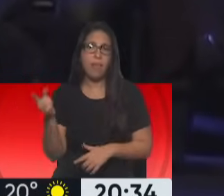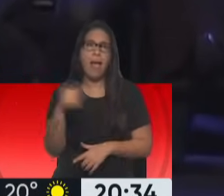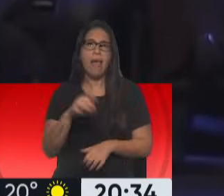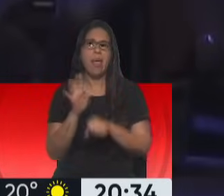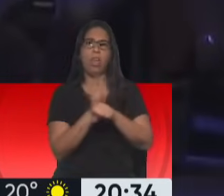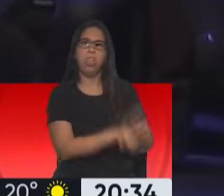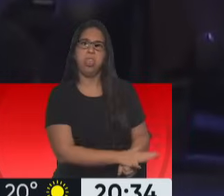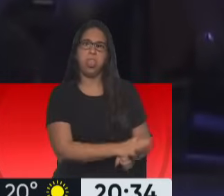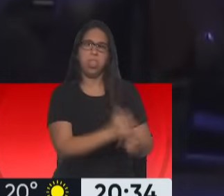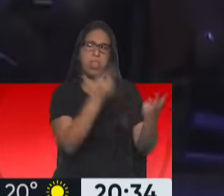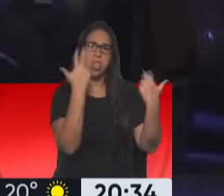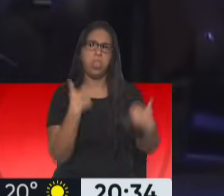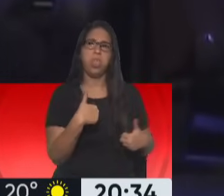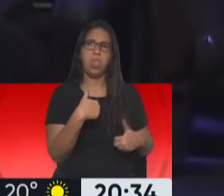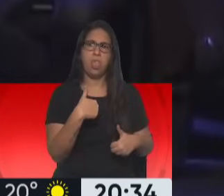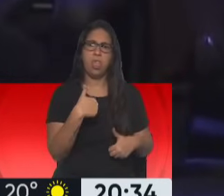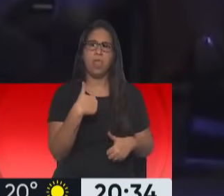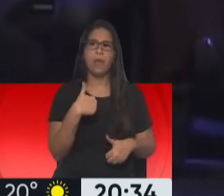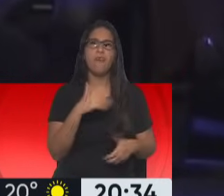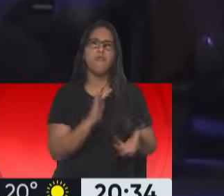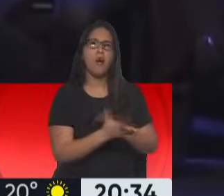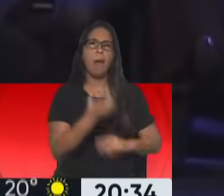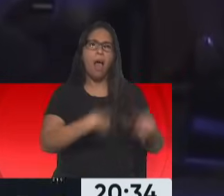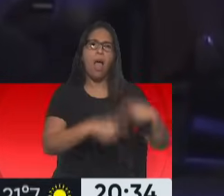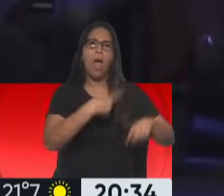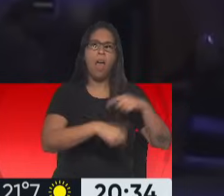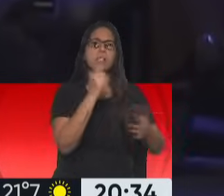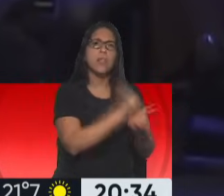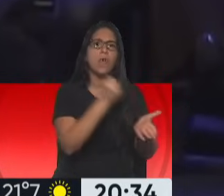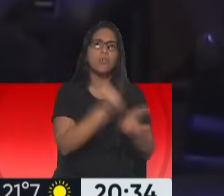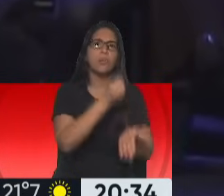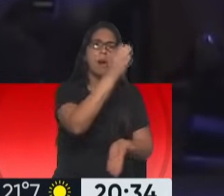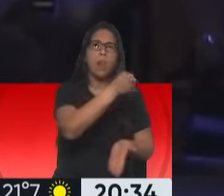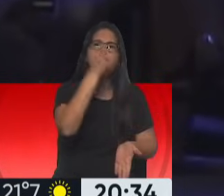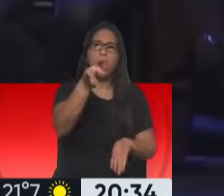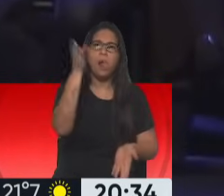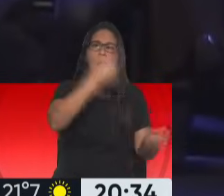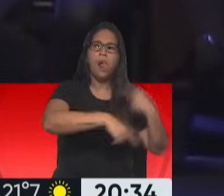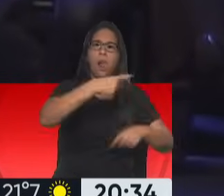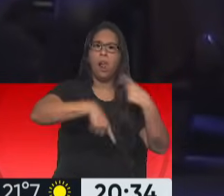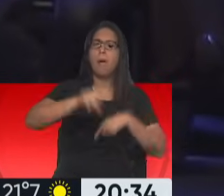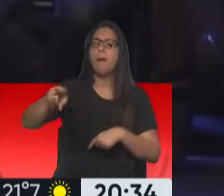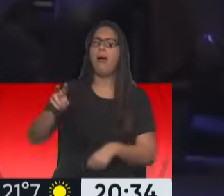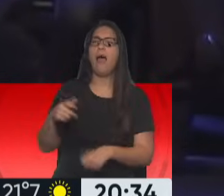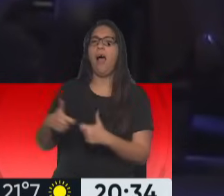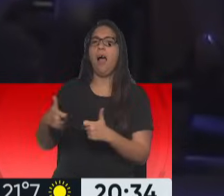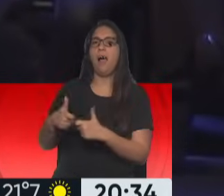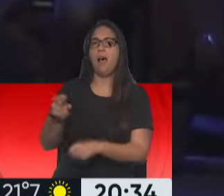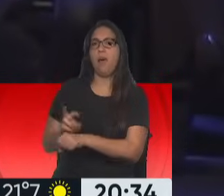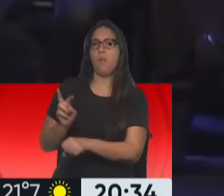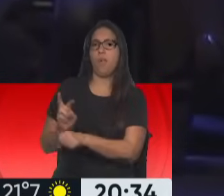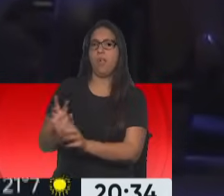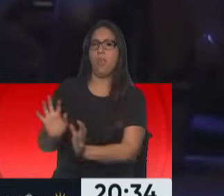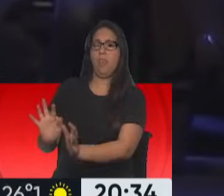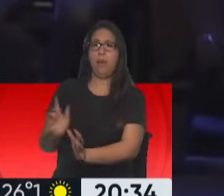a pasar por los fríos pasillos de la burocracia para firmar sello tras sello, para así cuidar los negocios de sus amigos, porque